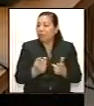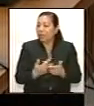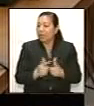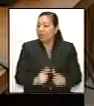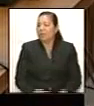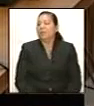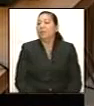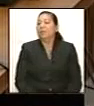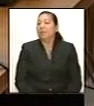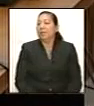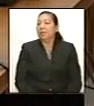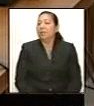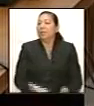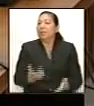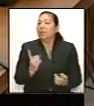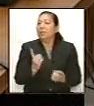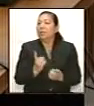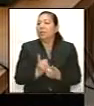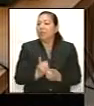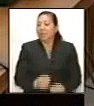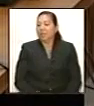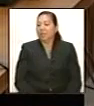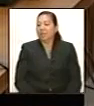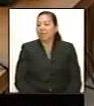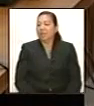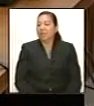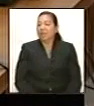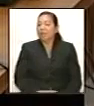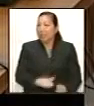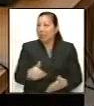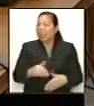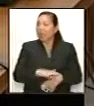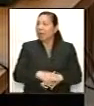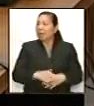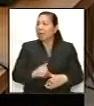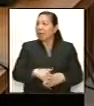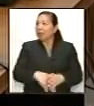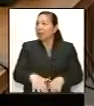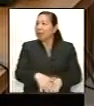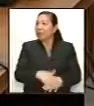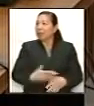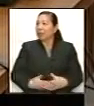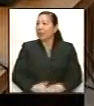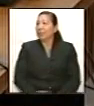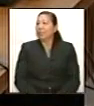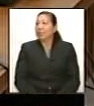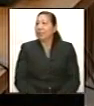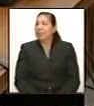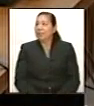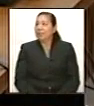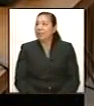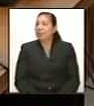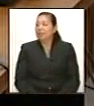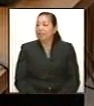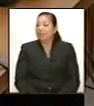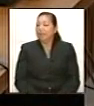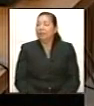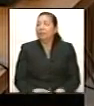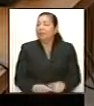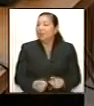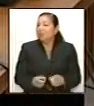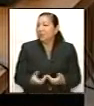en Telegram, donde nos cuidamos bastante por la inseguridad que vivimos, sobre todo las que somos fotoperiodistas o